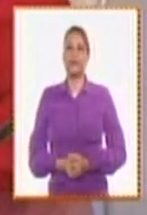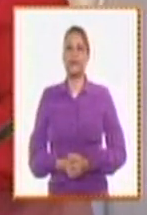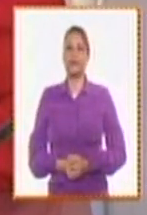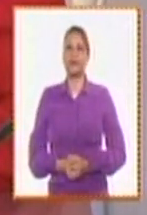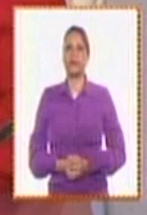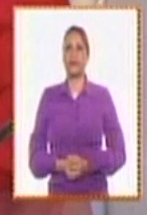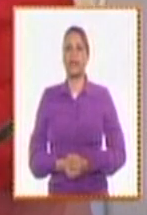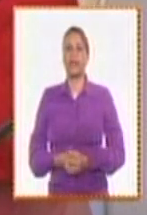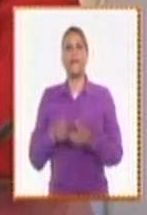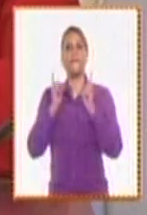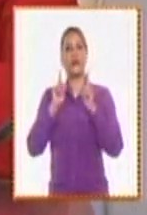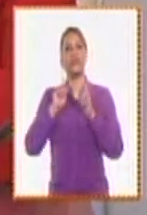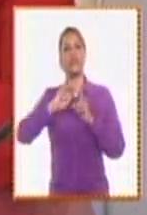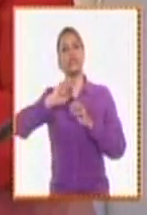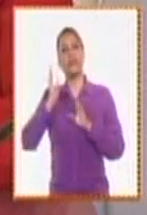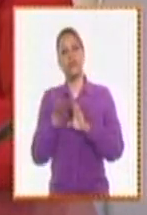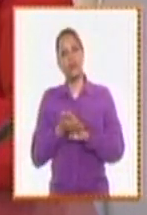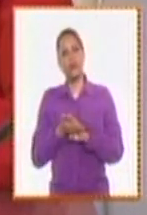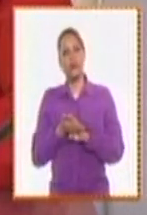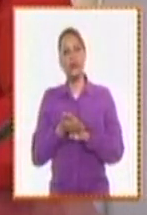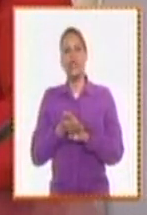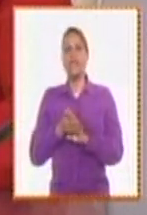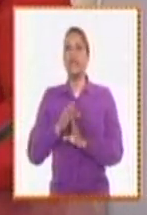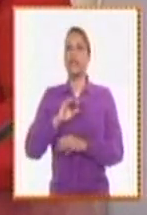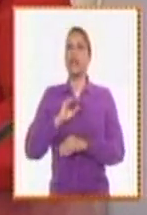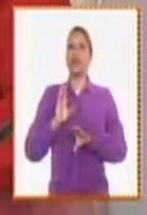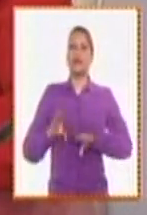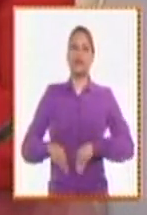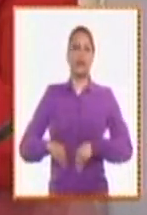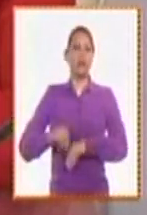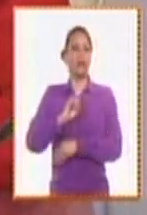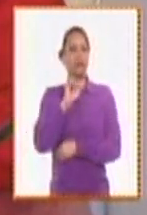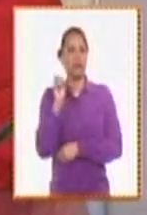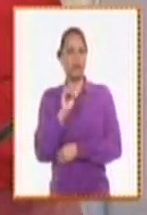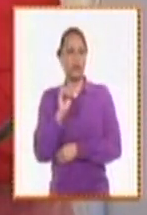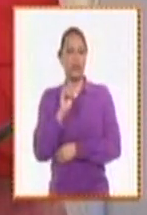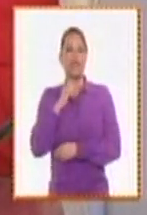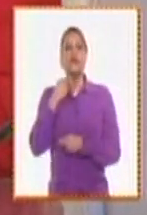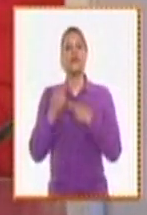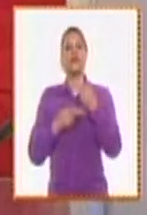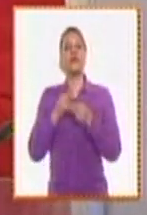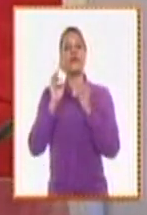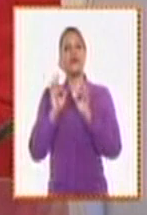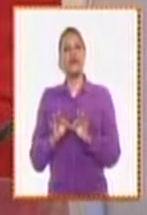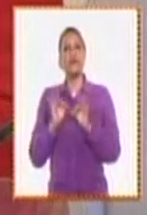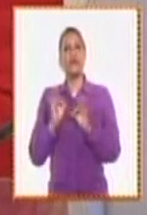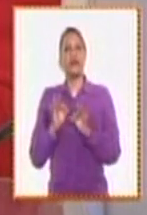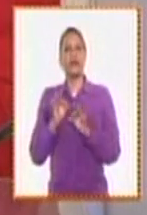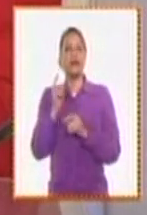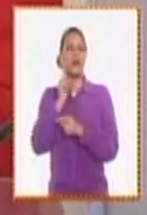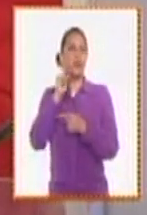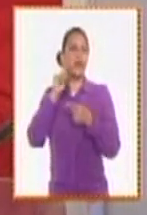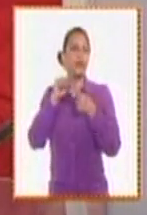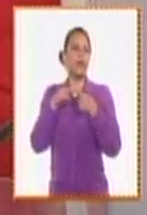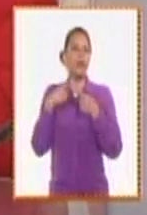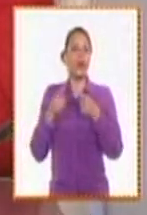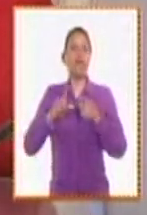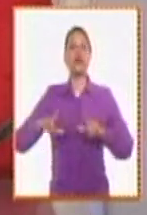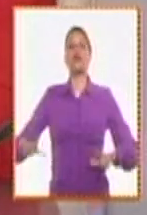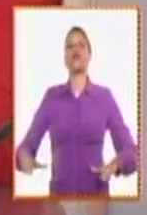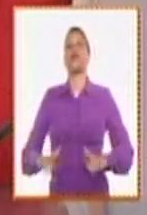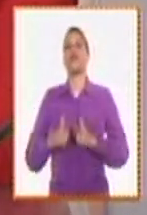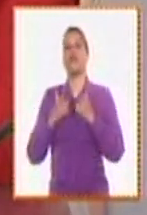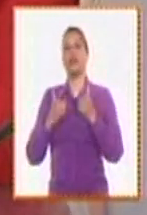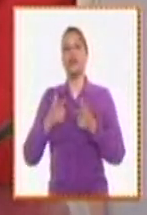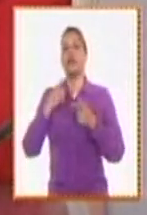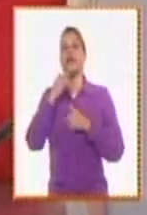de sanciones, de tolerancia cero y de rigor se realiza siempre sobre la base del cumplimiento del